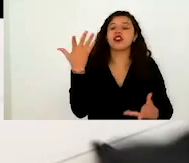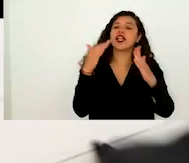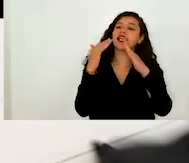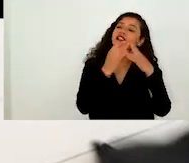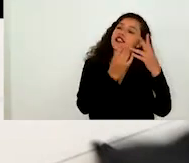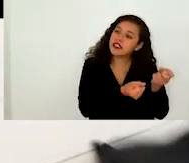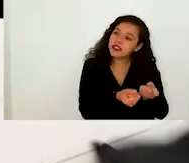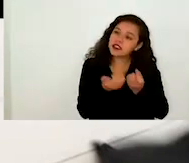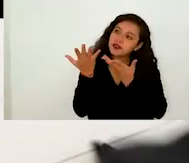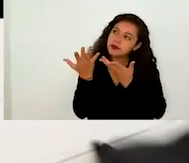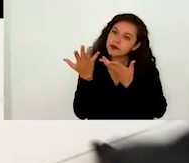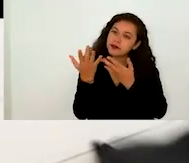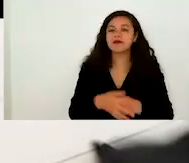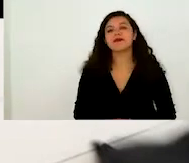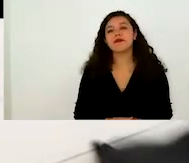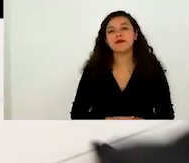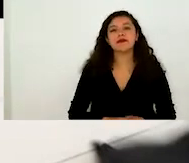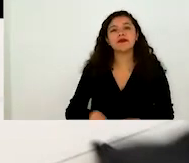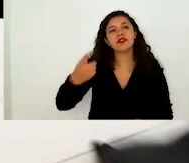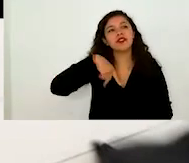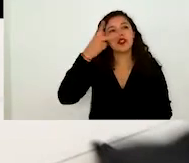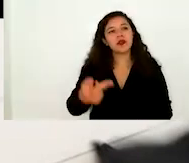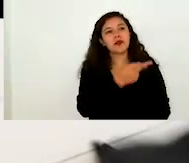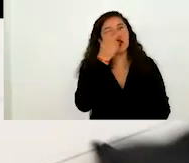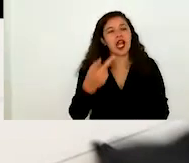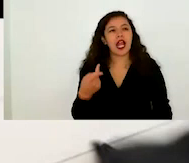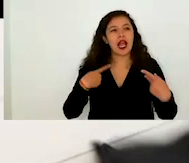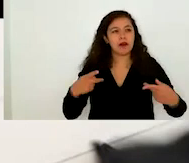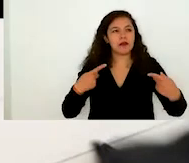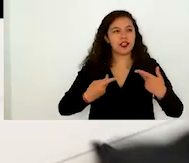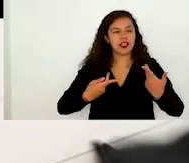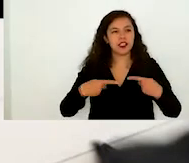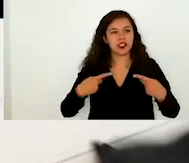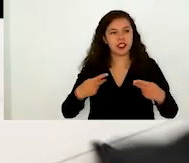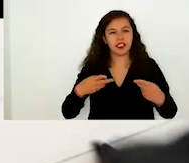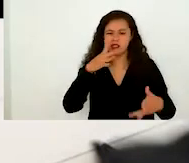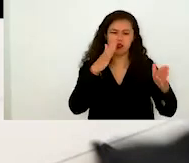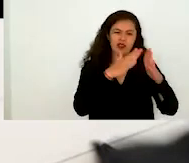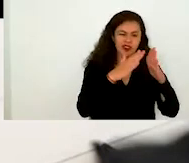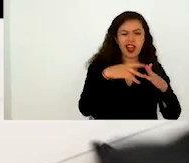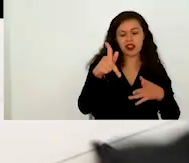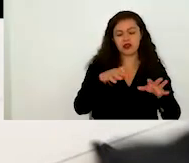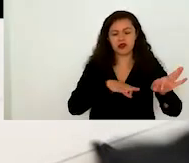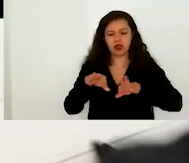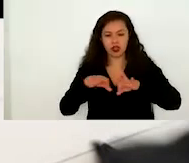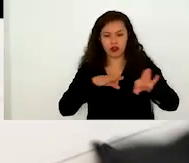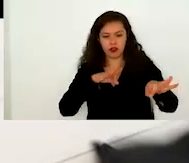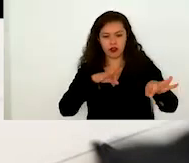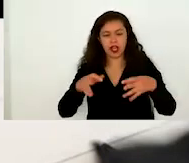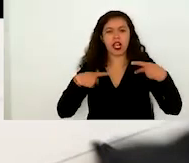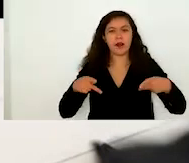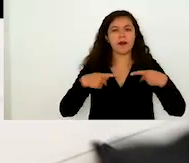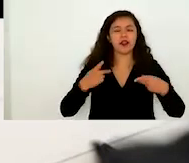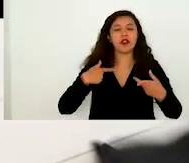sí y le van a preguntar a la persona que ustedes en su casa hacen su trabajo para la persona que ustedes